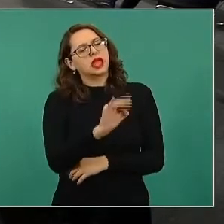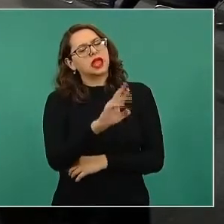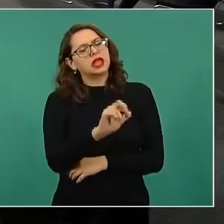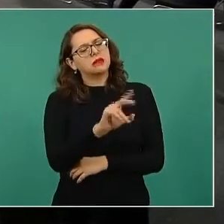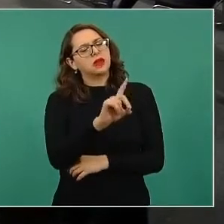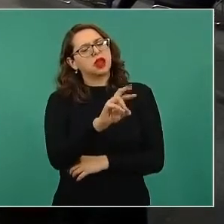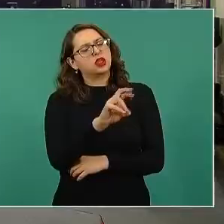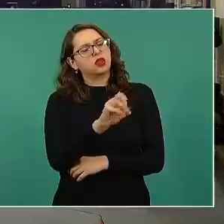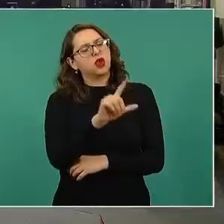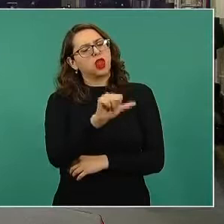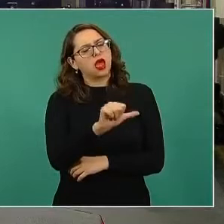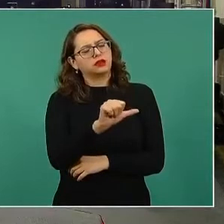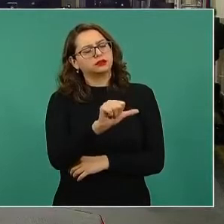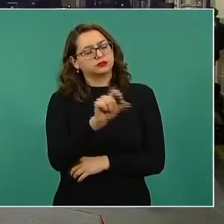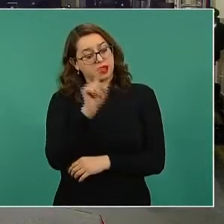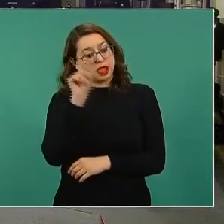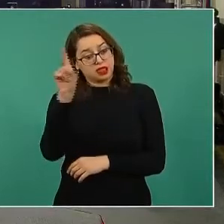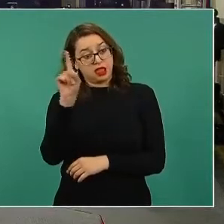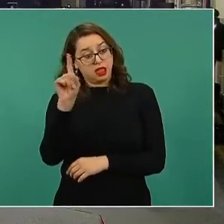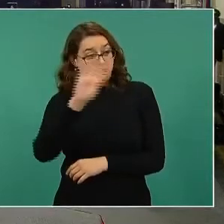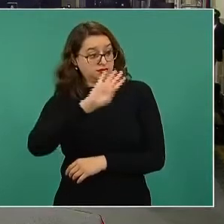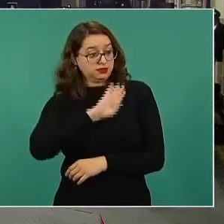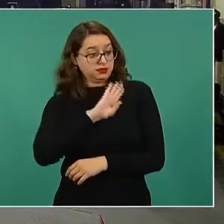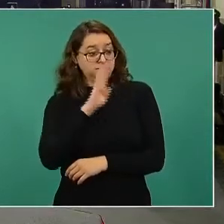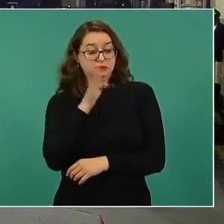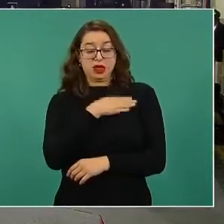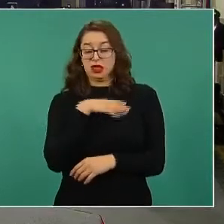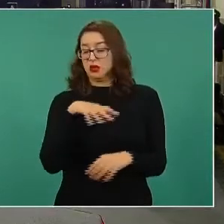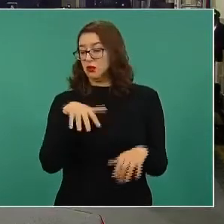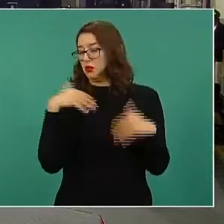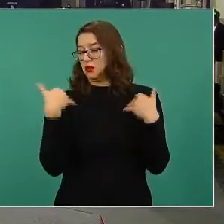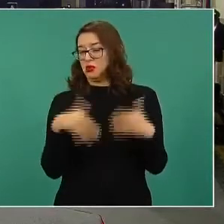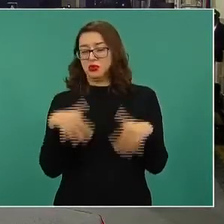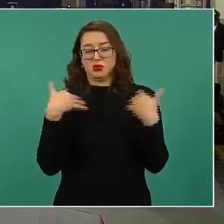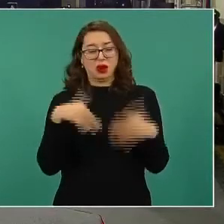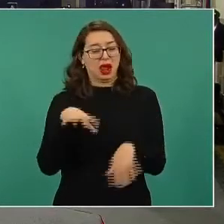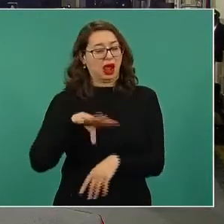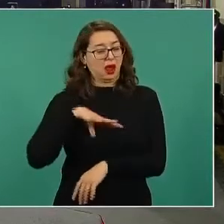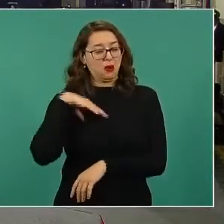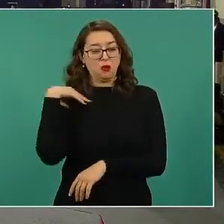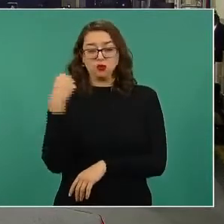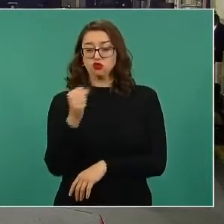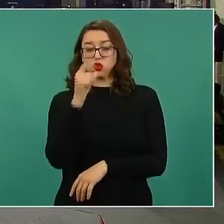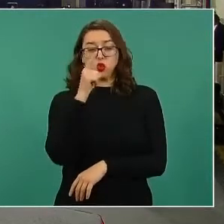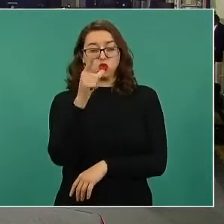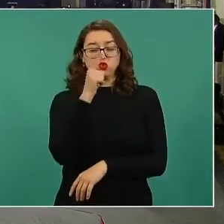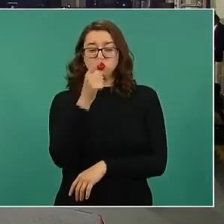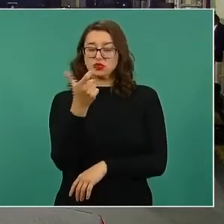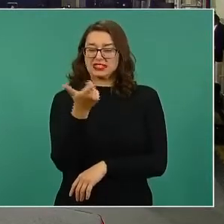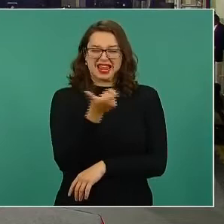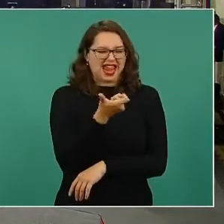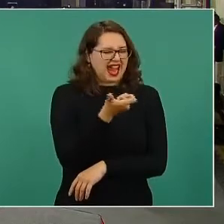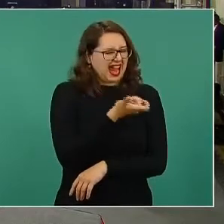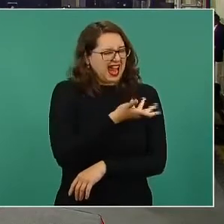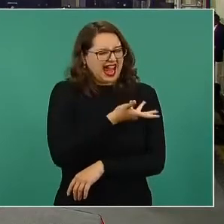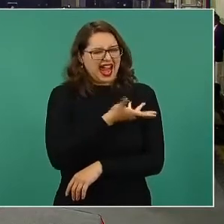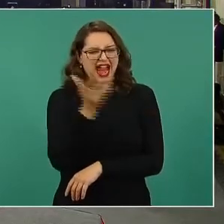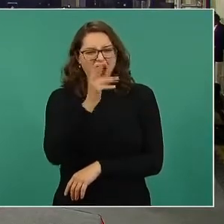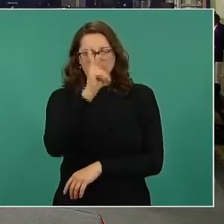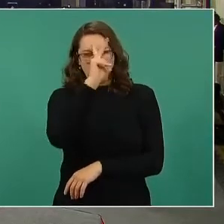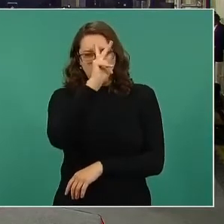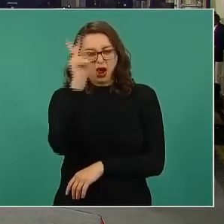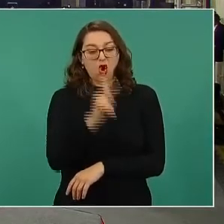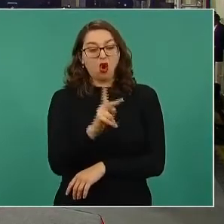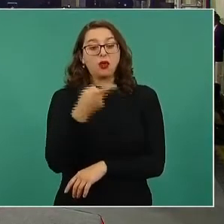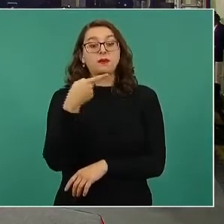en España tiene, aparte de las tarifas tan altas, que es lo que todos sabemos, lo que no se comenta es que